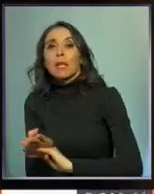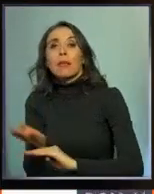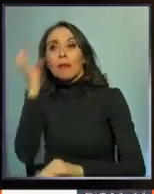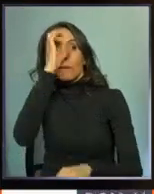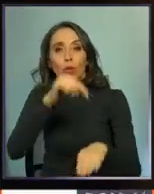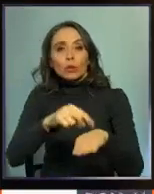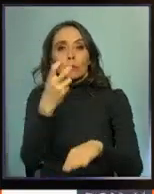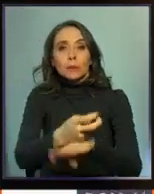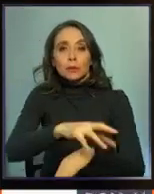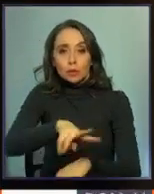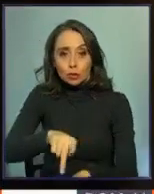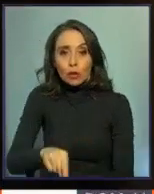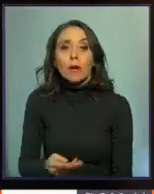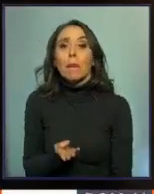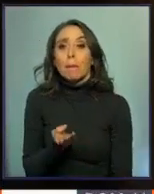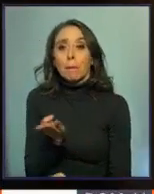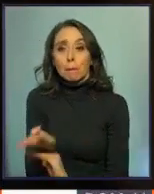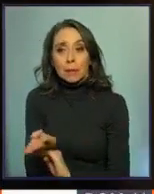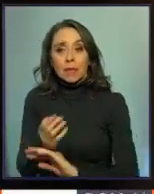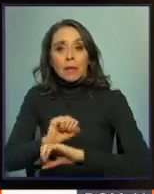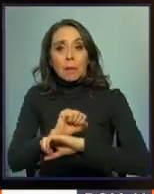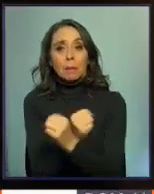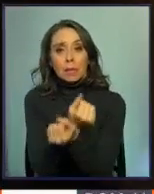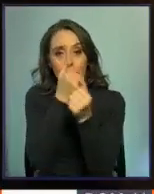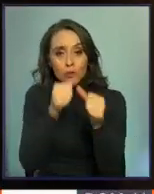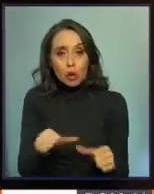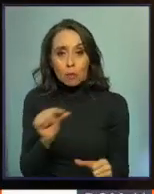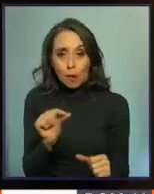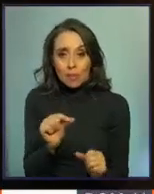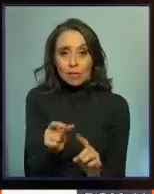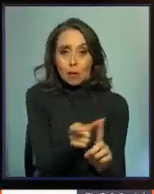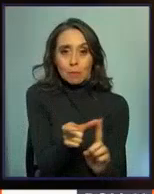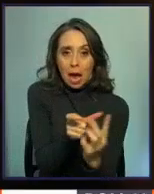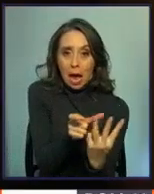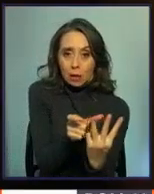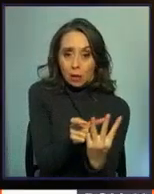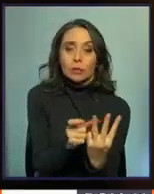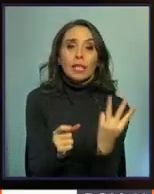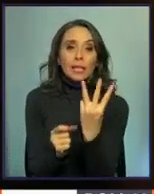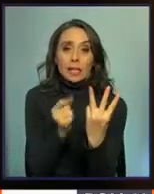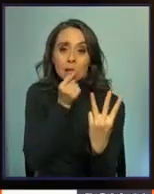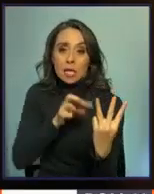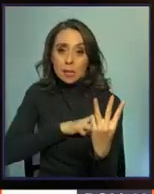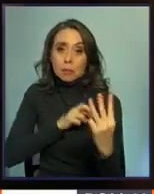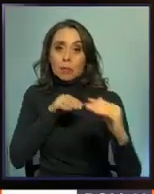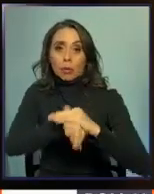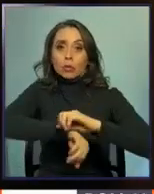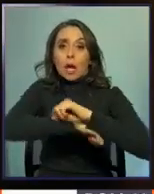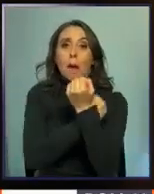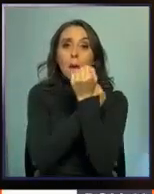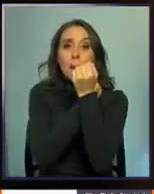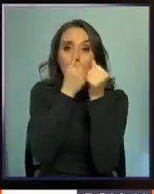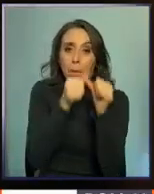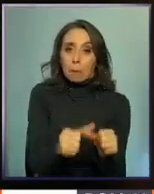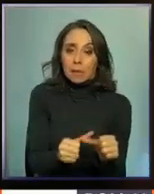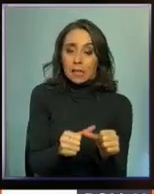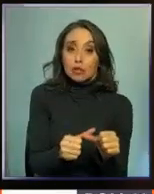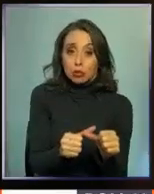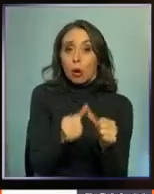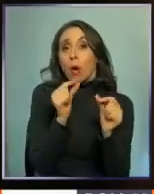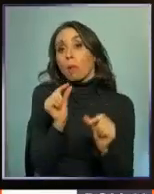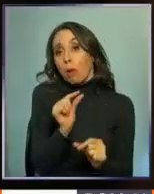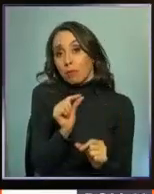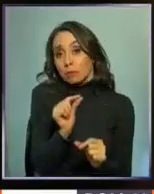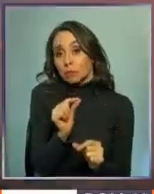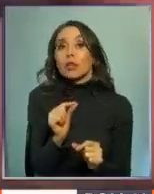medida cautelar de prisión preventiva y los tres imputados ingresaron en prisión preventiva por peligro para la